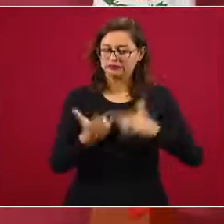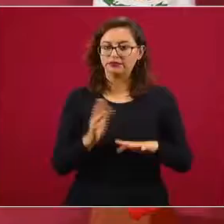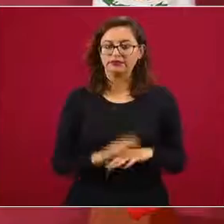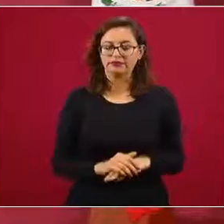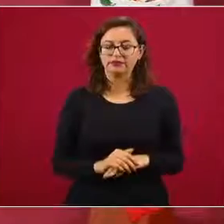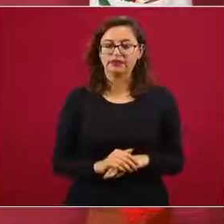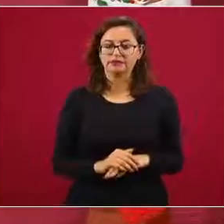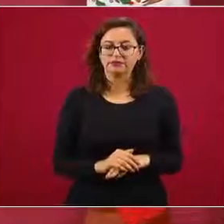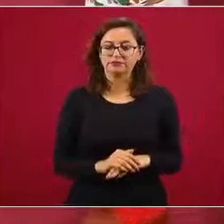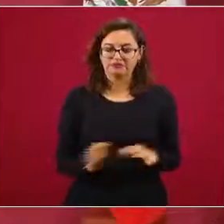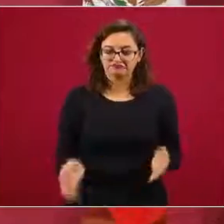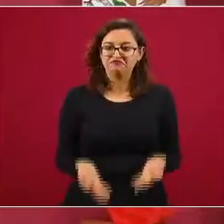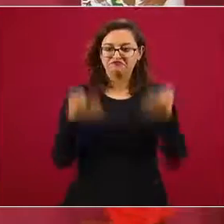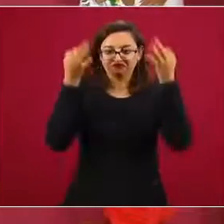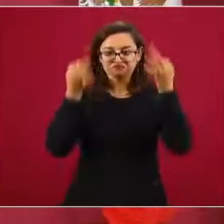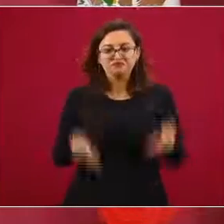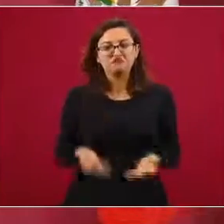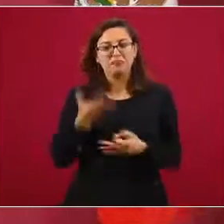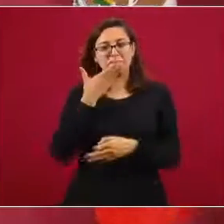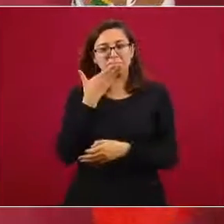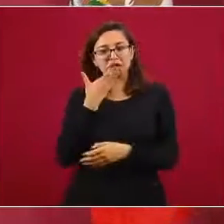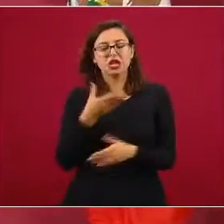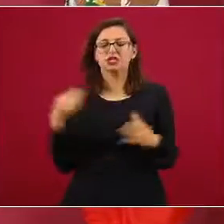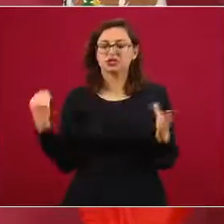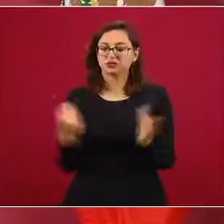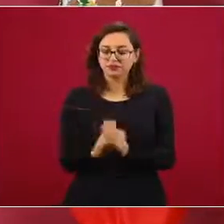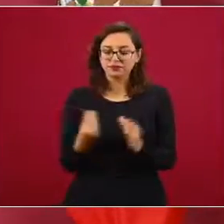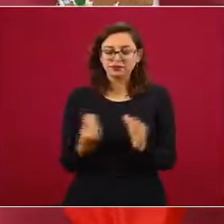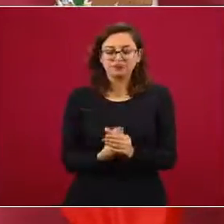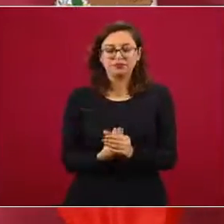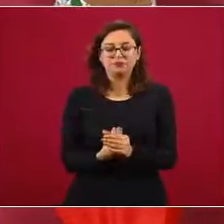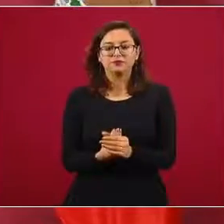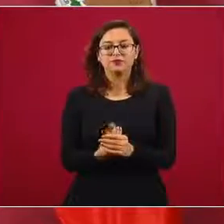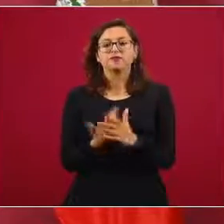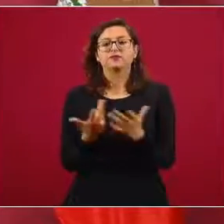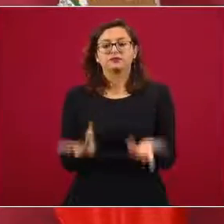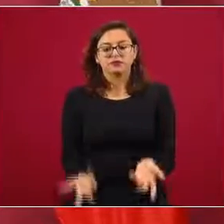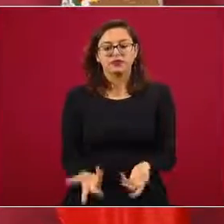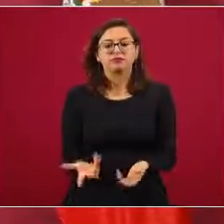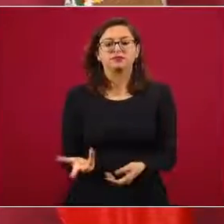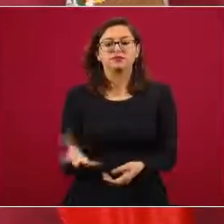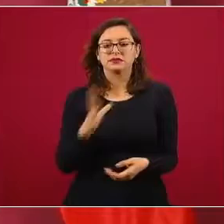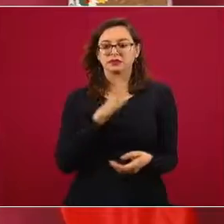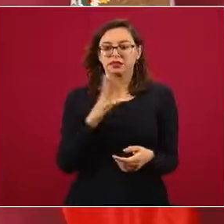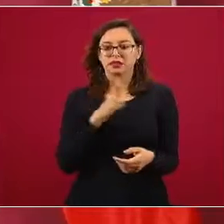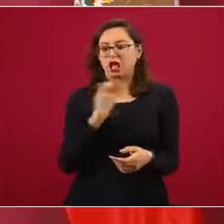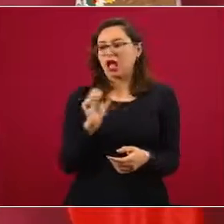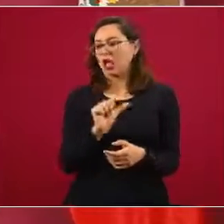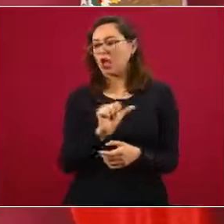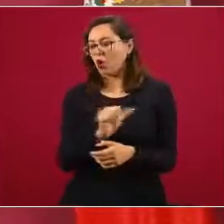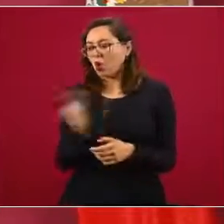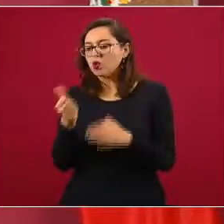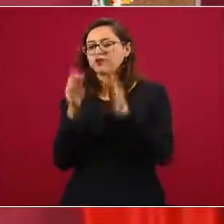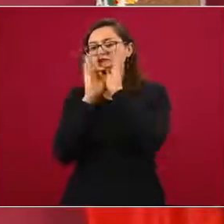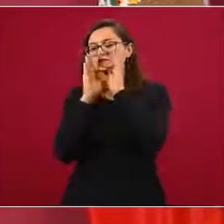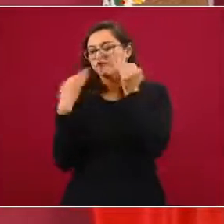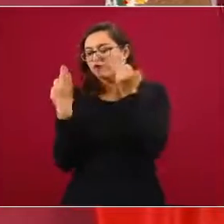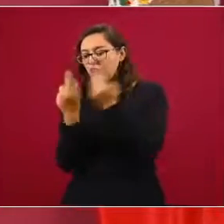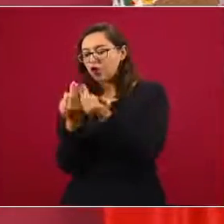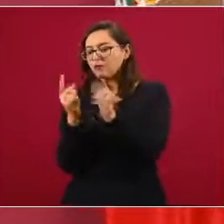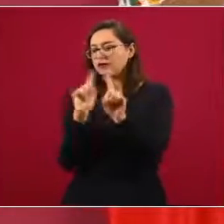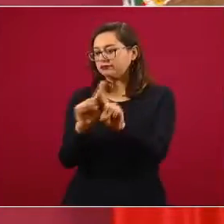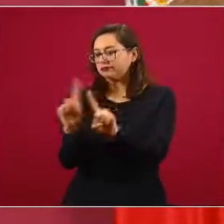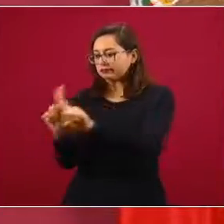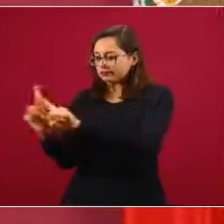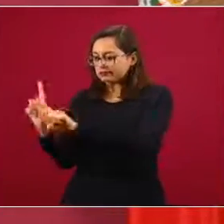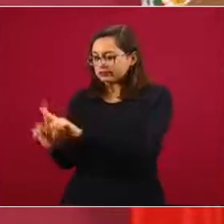vamos a clases, formalmente a clase, y hay opciones, hay alternativas. Ya